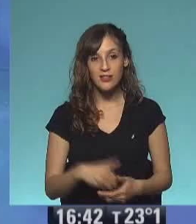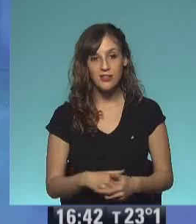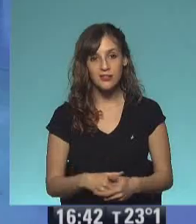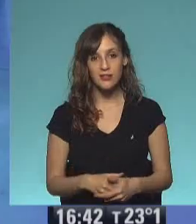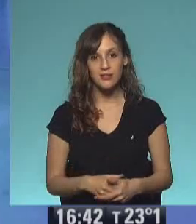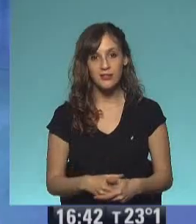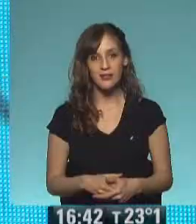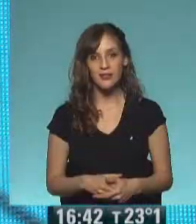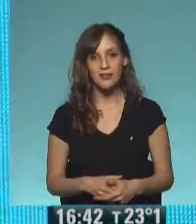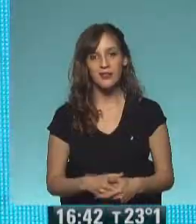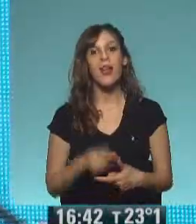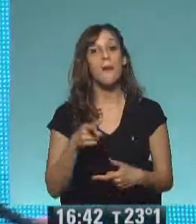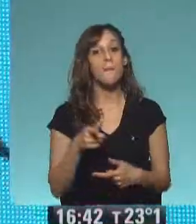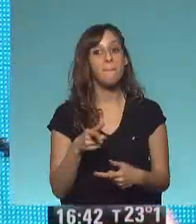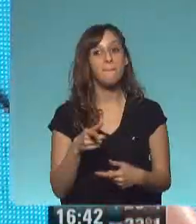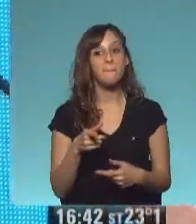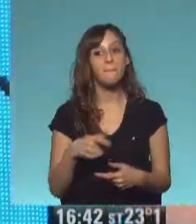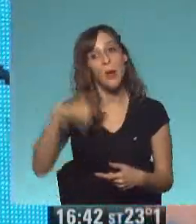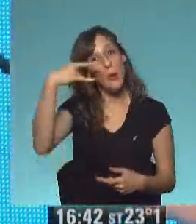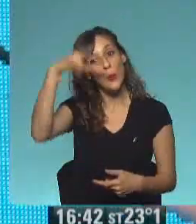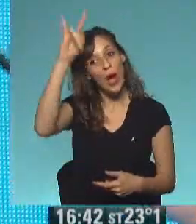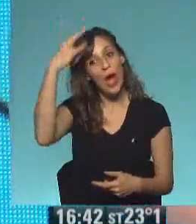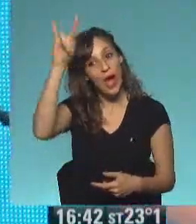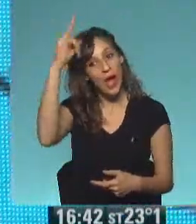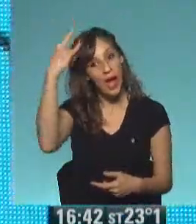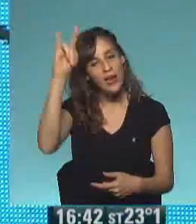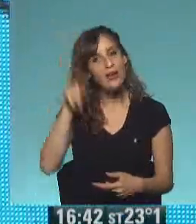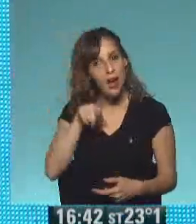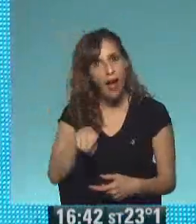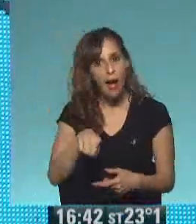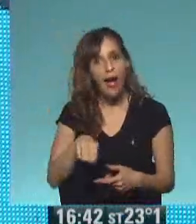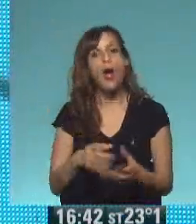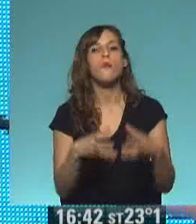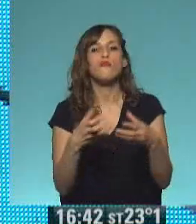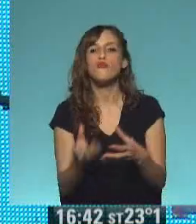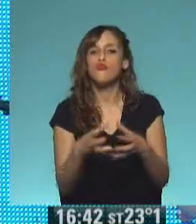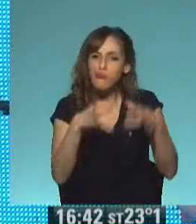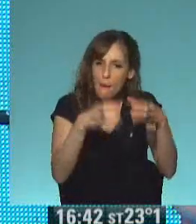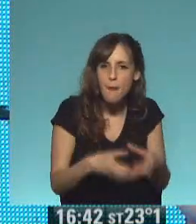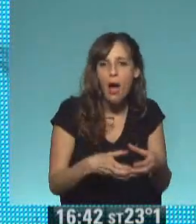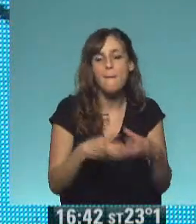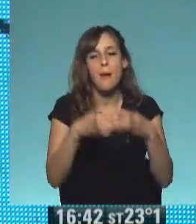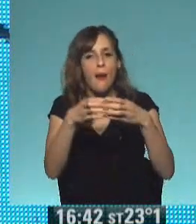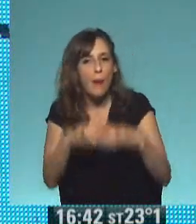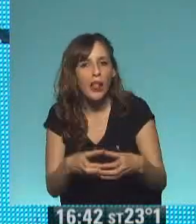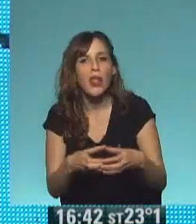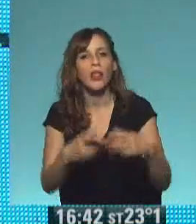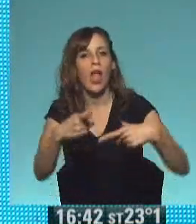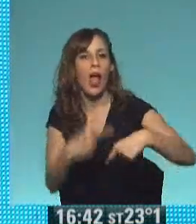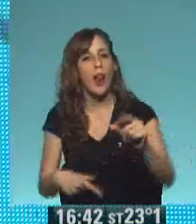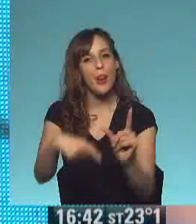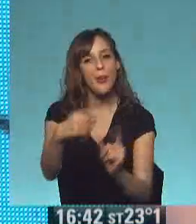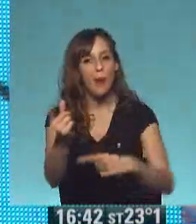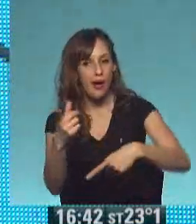agrandar la panza tratar de hablar para la cántabra albahaca barata